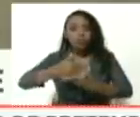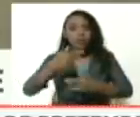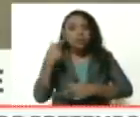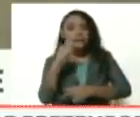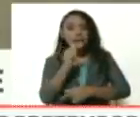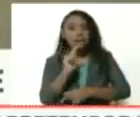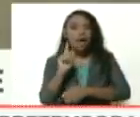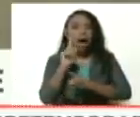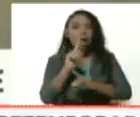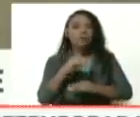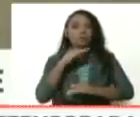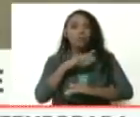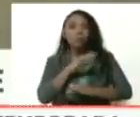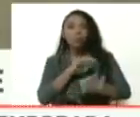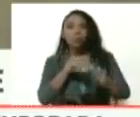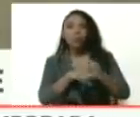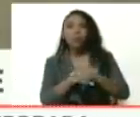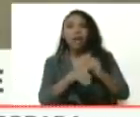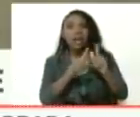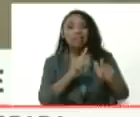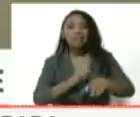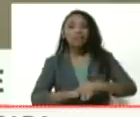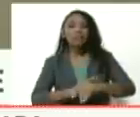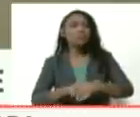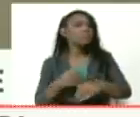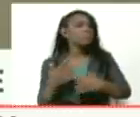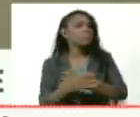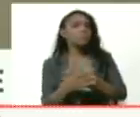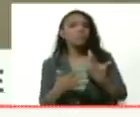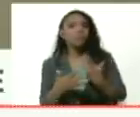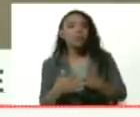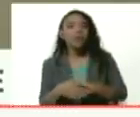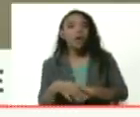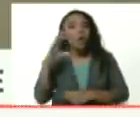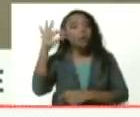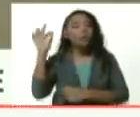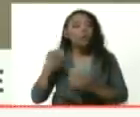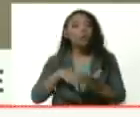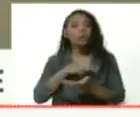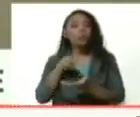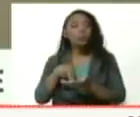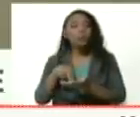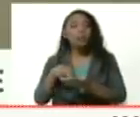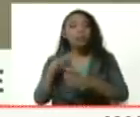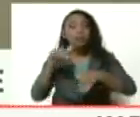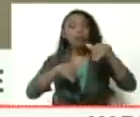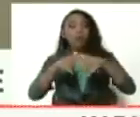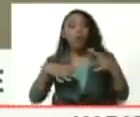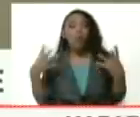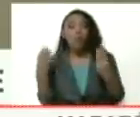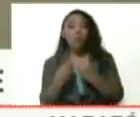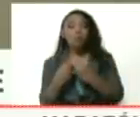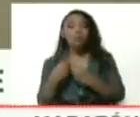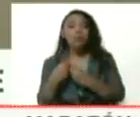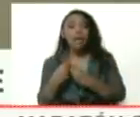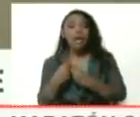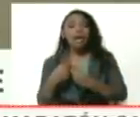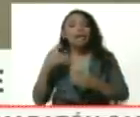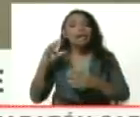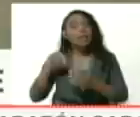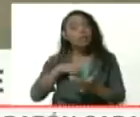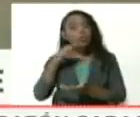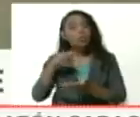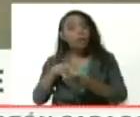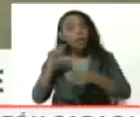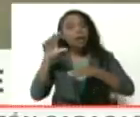también estaban allí. En ese momento, el Consejo Nacional Electoral, con la Junta Nacional